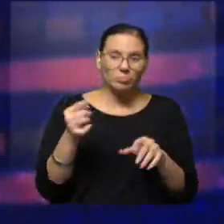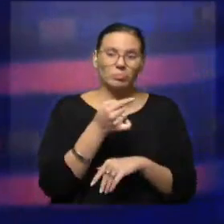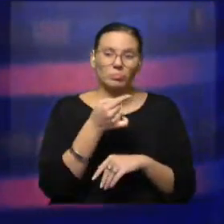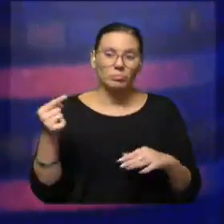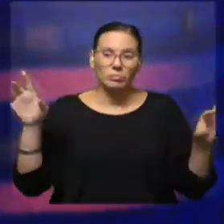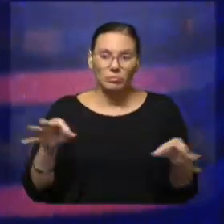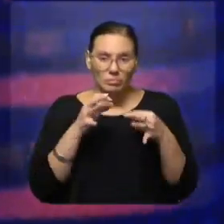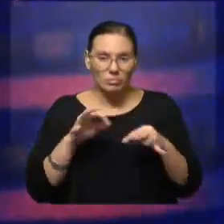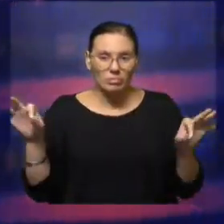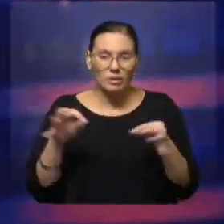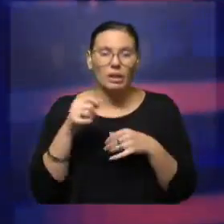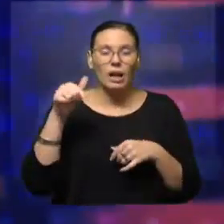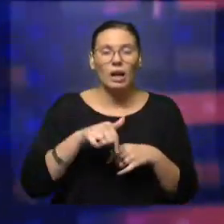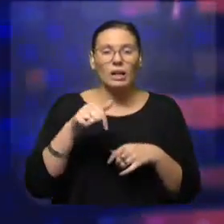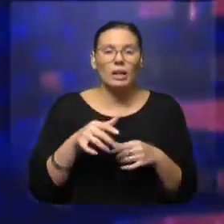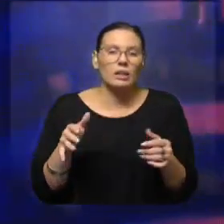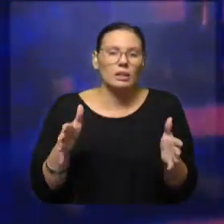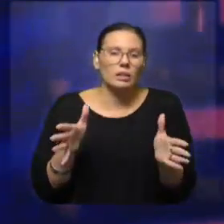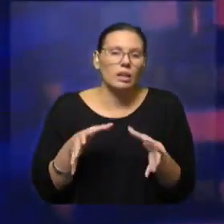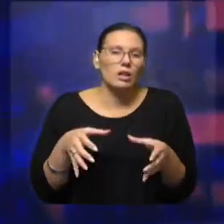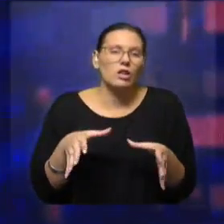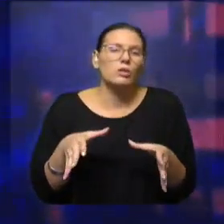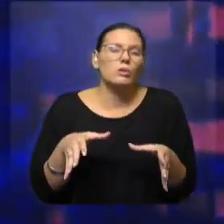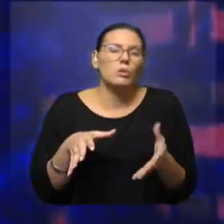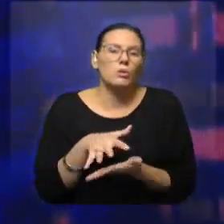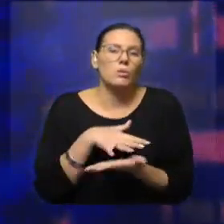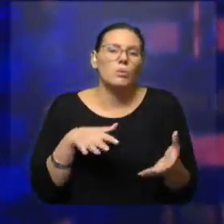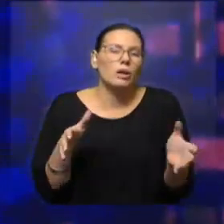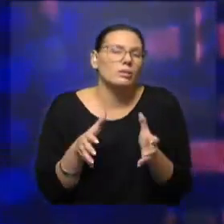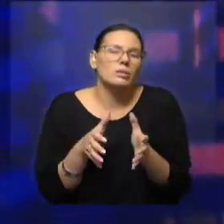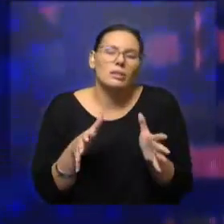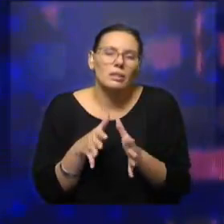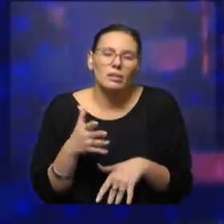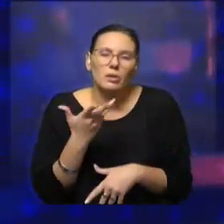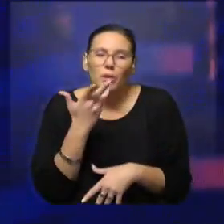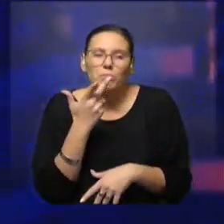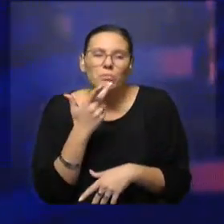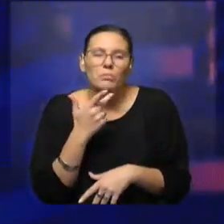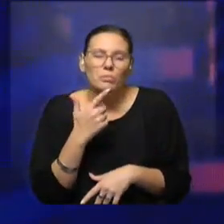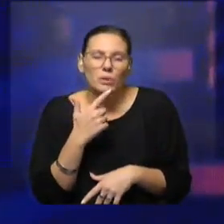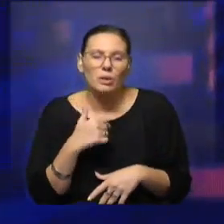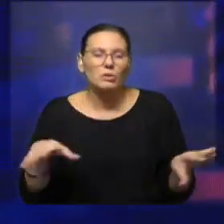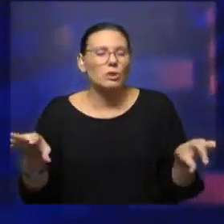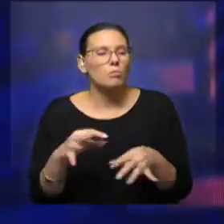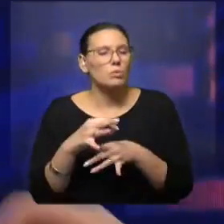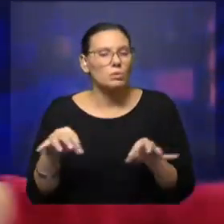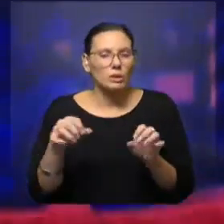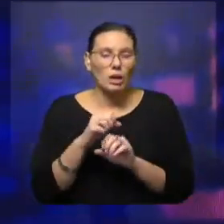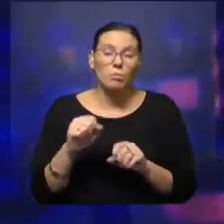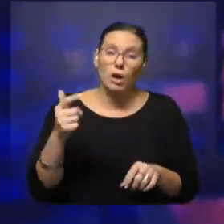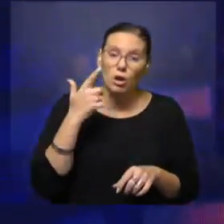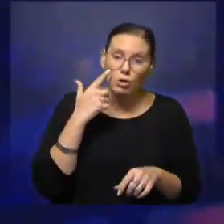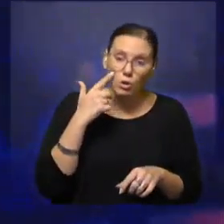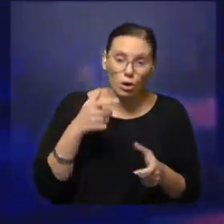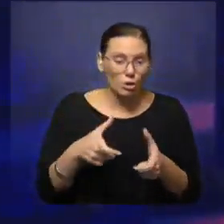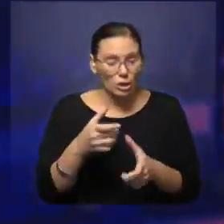con música acá en este pequeño lugar, este pequeño oasis donde la música cobra vida y ustedes pueden conocer bueno, o un